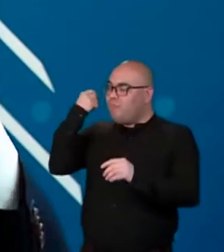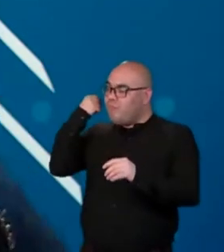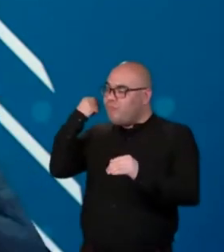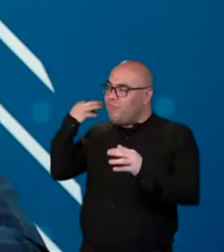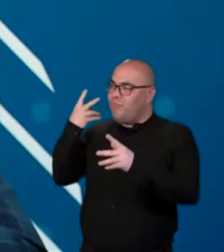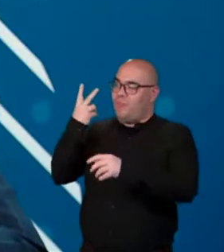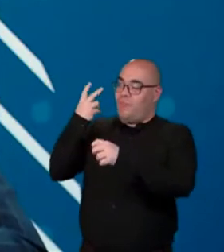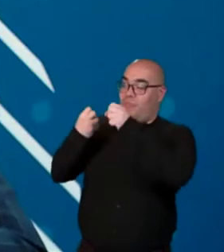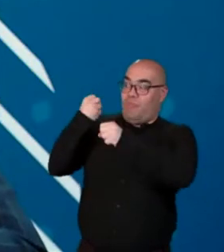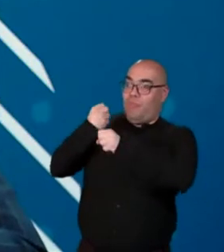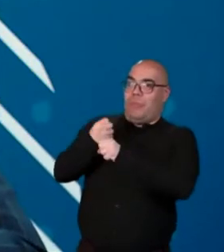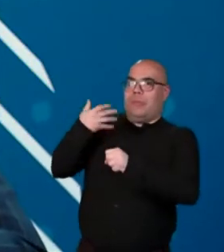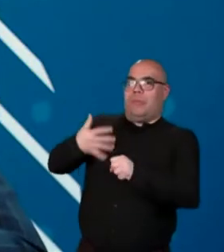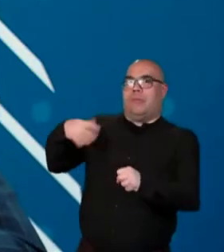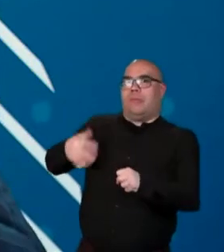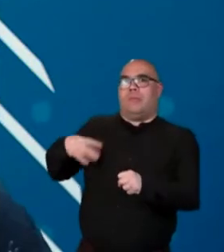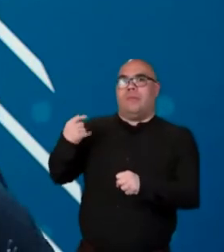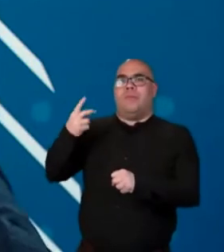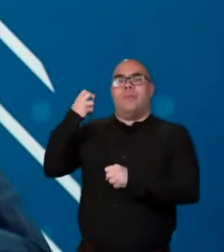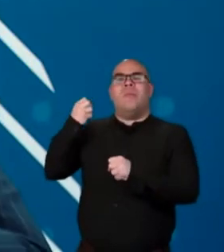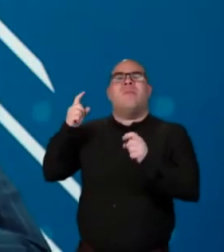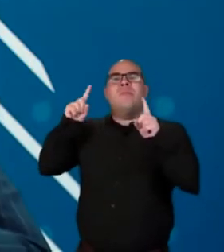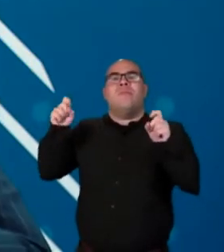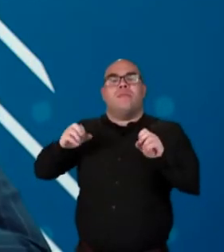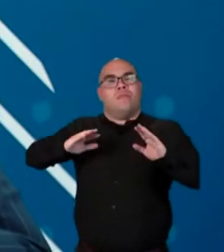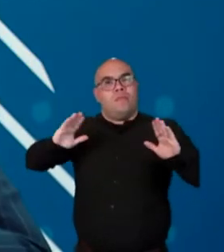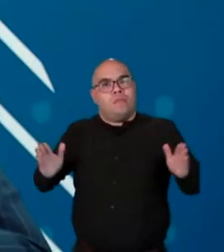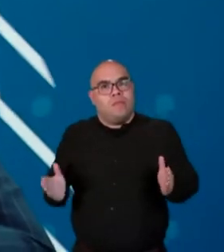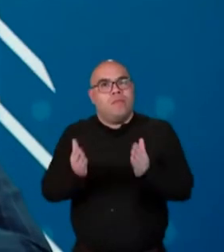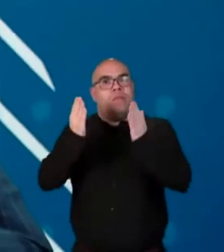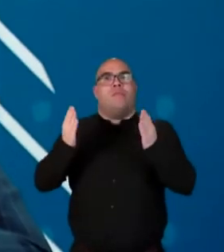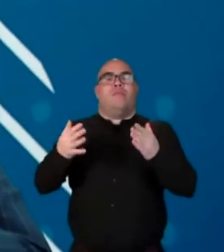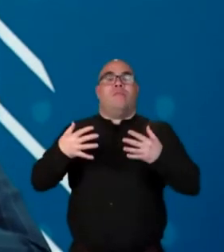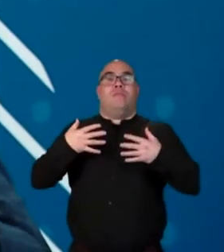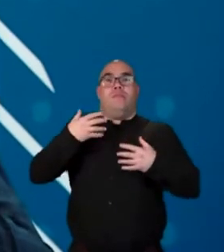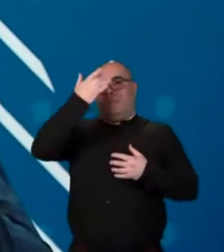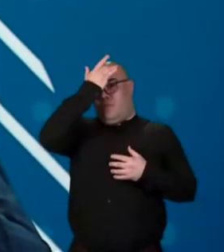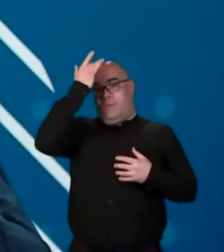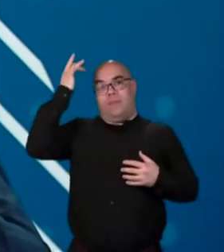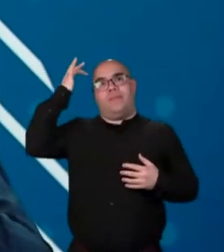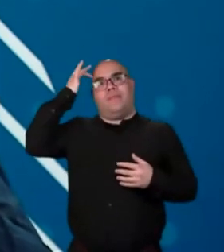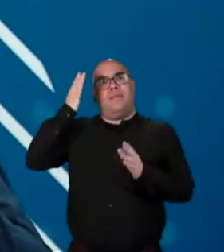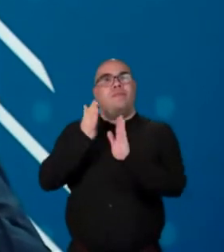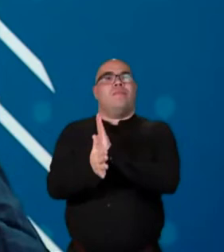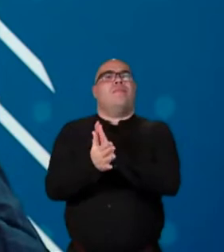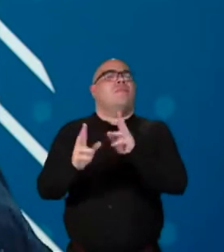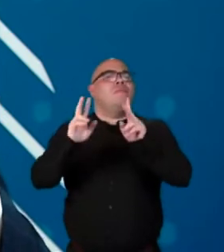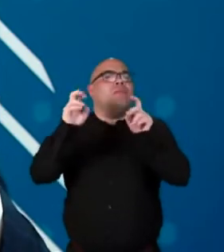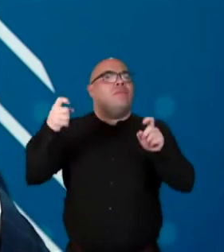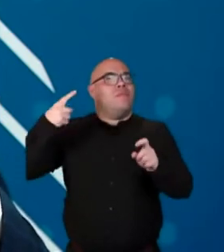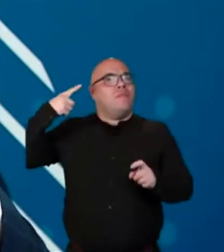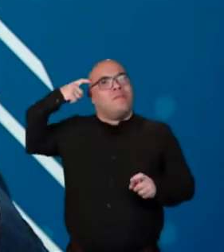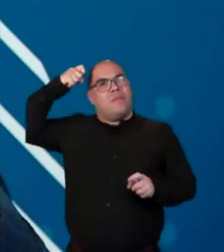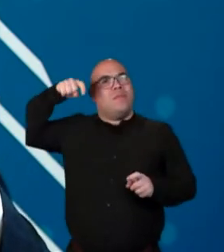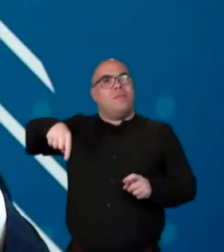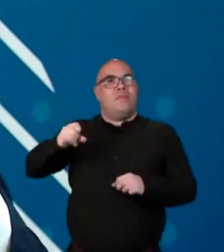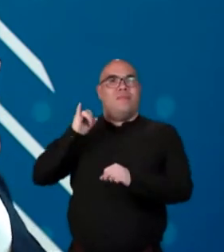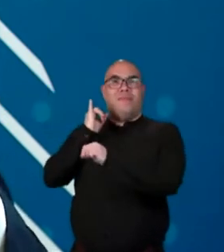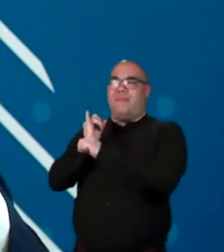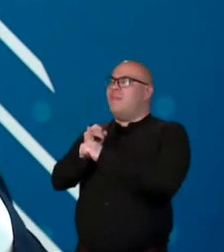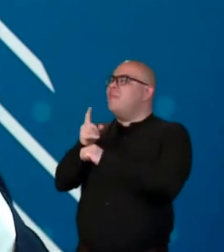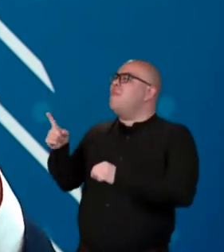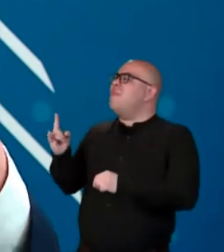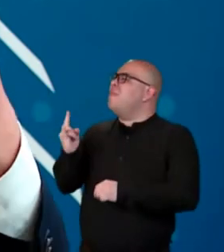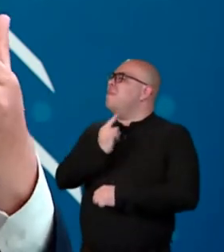dos años precisamente ha sido el bienestar y la salud mental cuáles son los retos que ha tenido la institución y